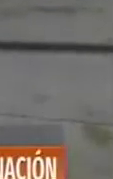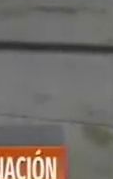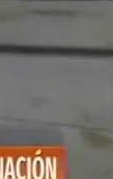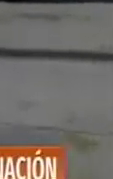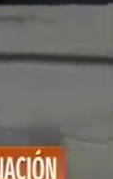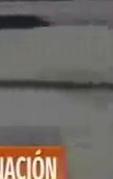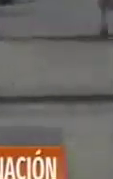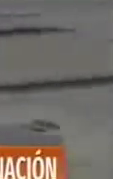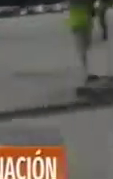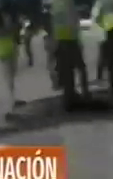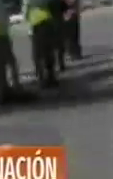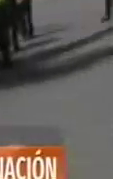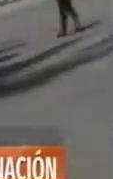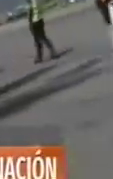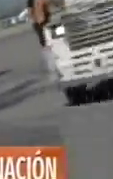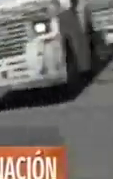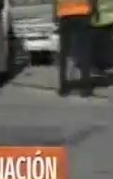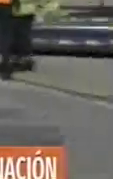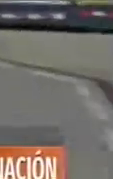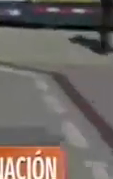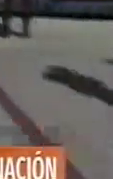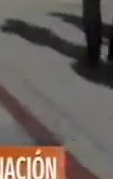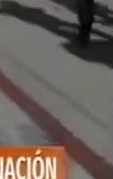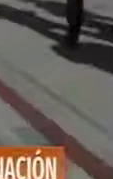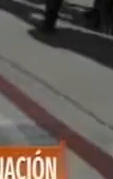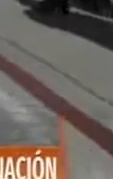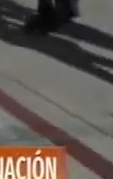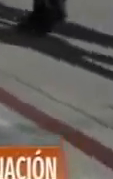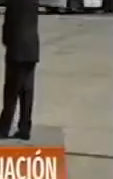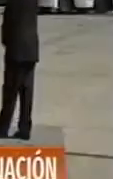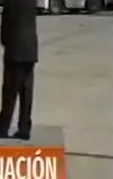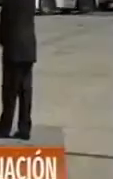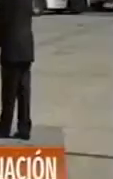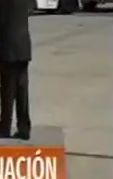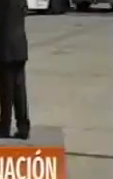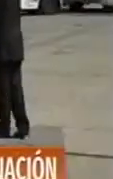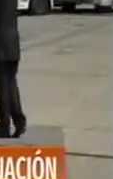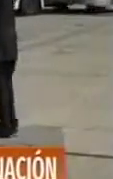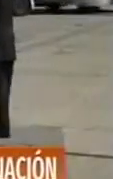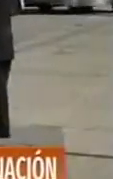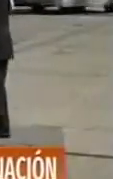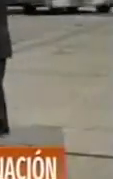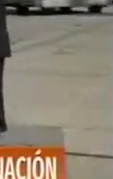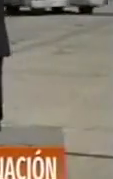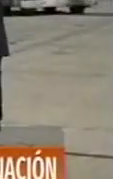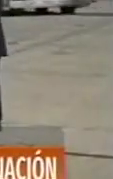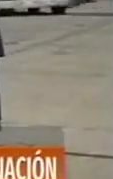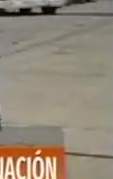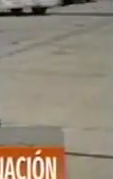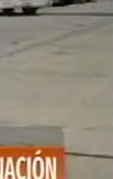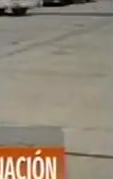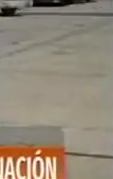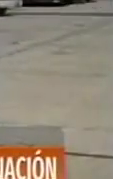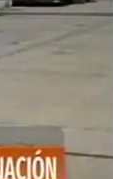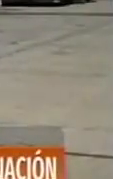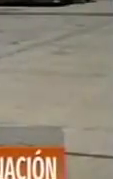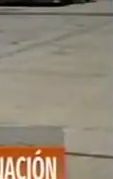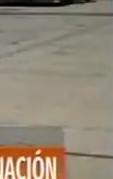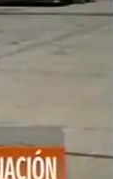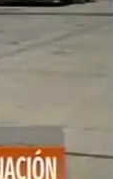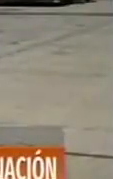¿Me escuchan? Vamos a ver. Ahí sí. Bien, las palabras. Estamos entonces, ahí escuchábamos la palabra del presidente Sebastián Piñera